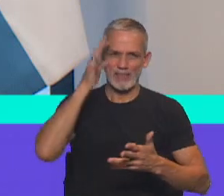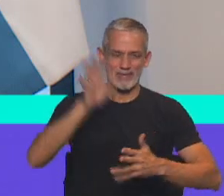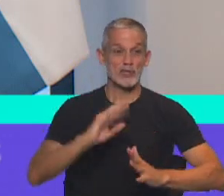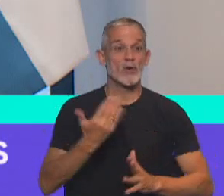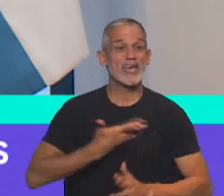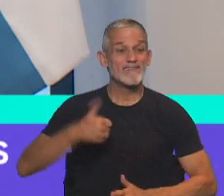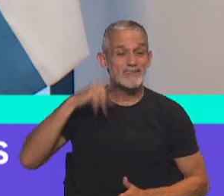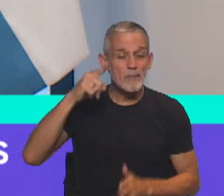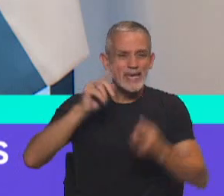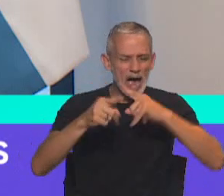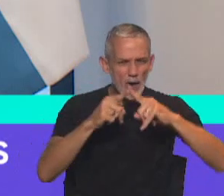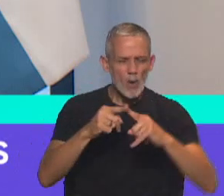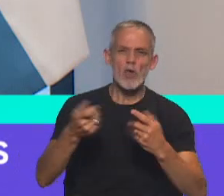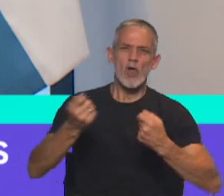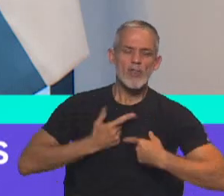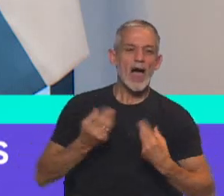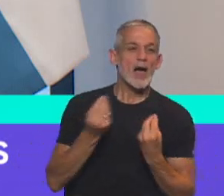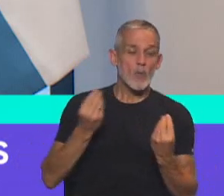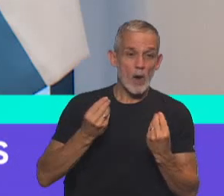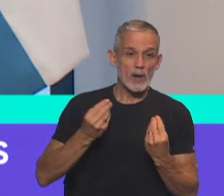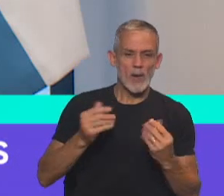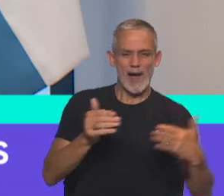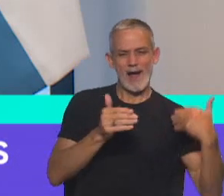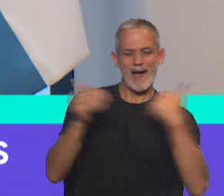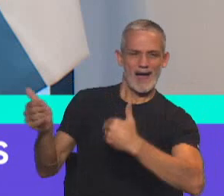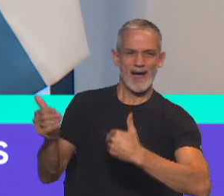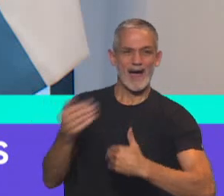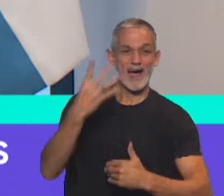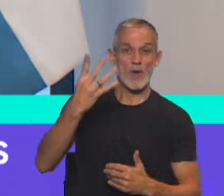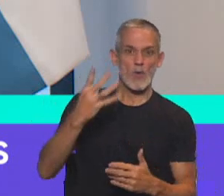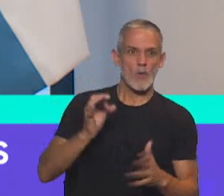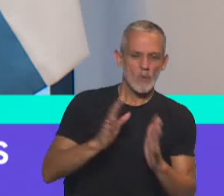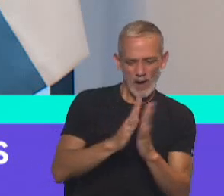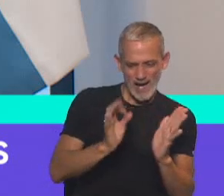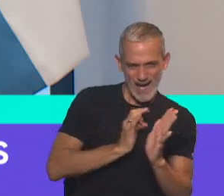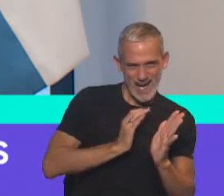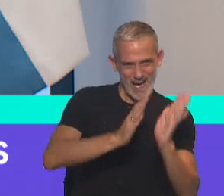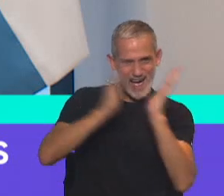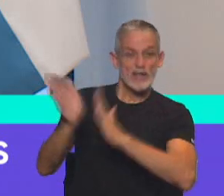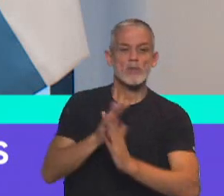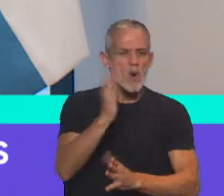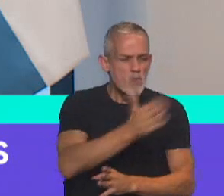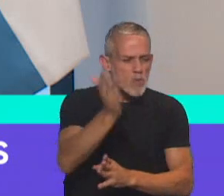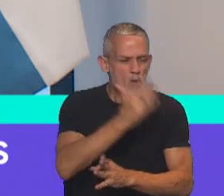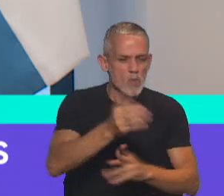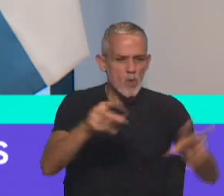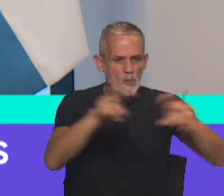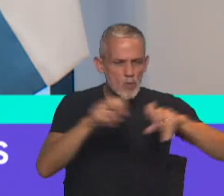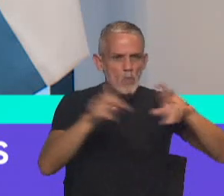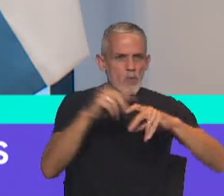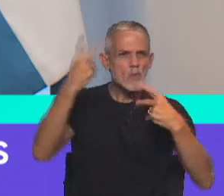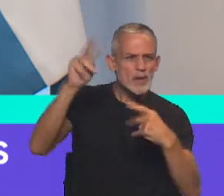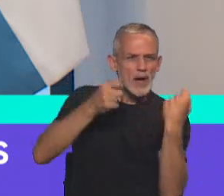fondo lo que le acuerdo en el fondo lo que nos permite es correr esos vencimientos para poder seguir produciendo exportando